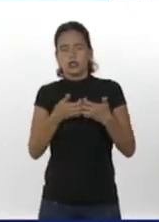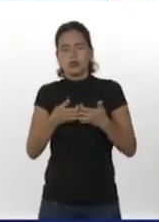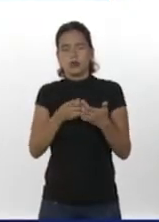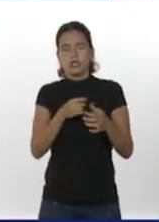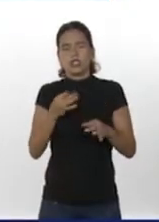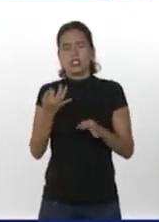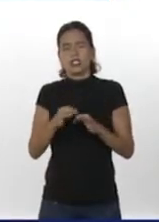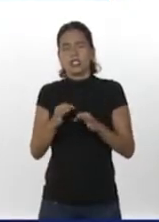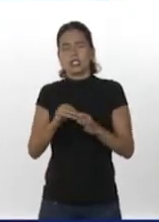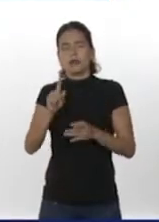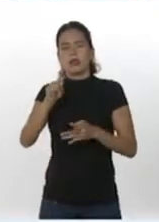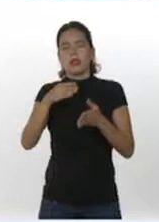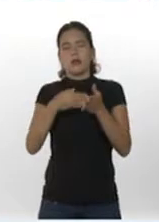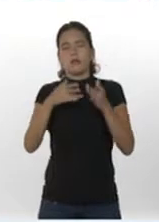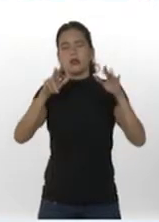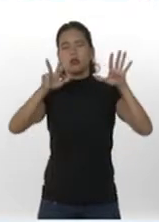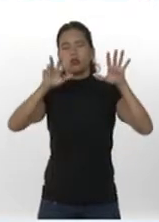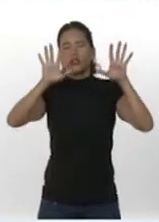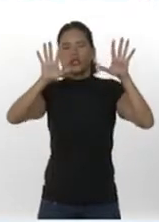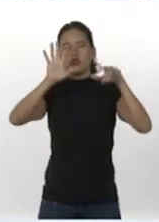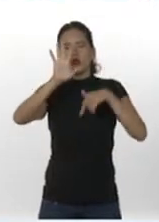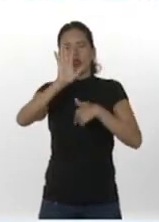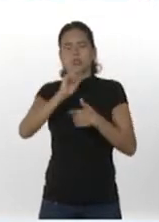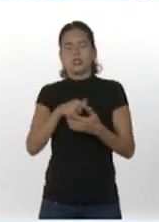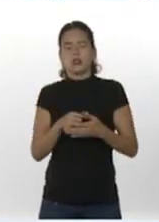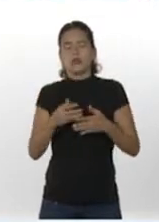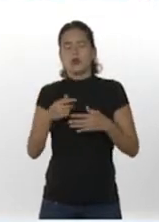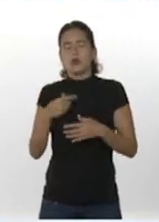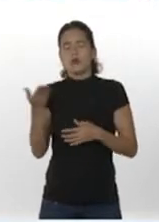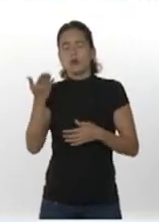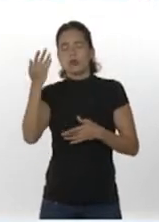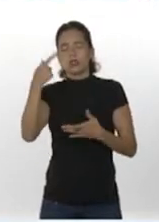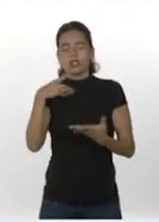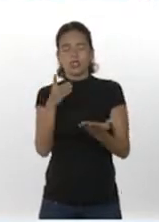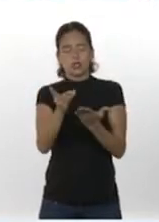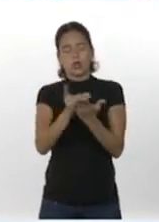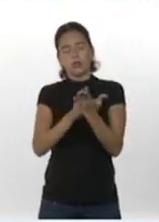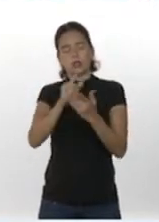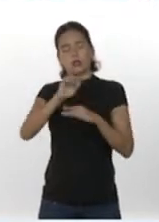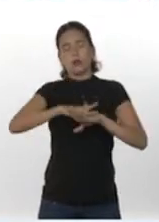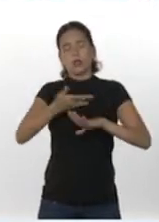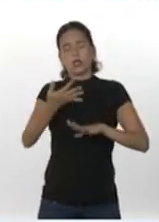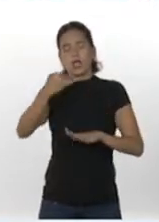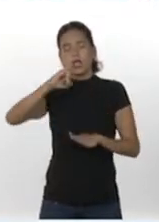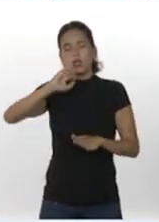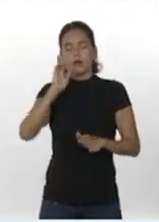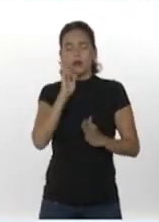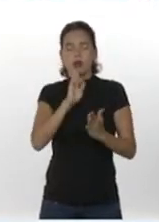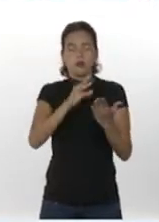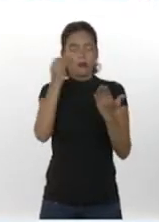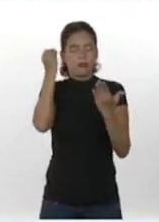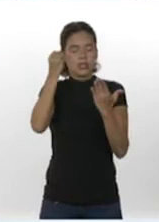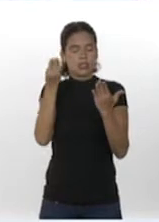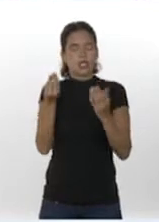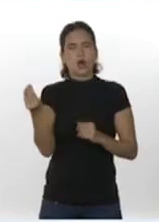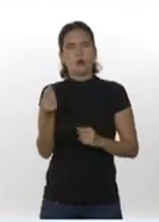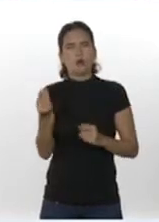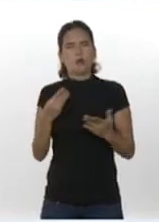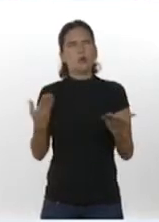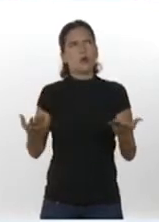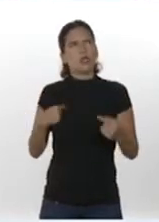de 1815. Fue un gran documento porque allí él analiza cómo puede ser,